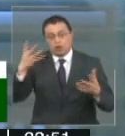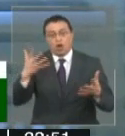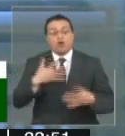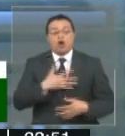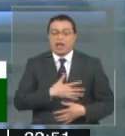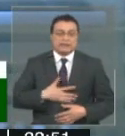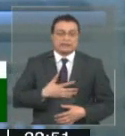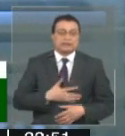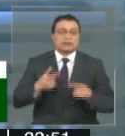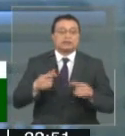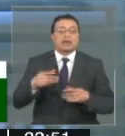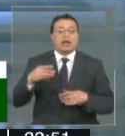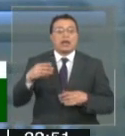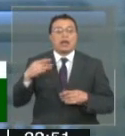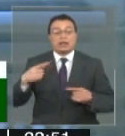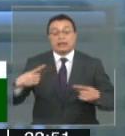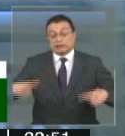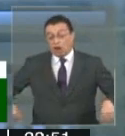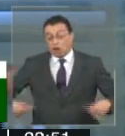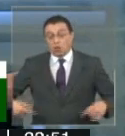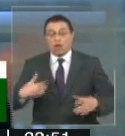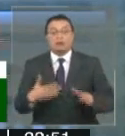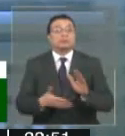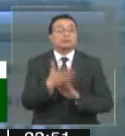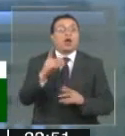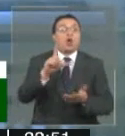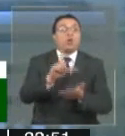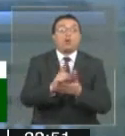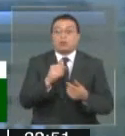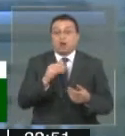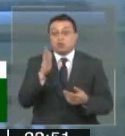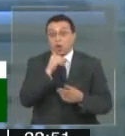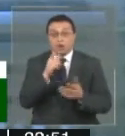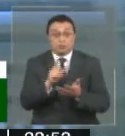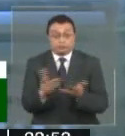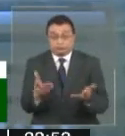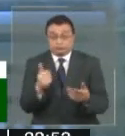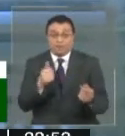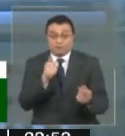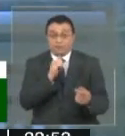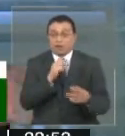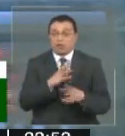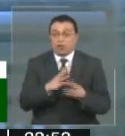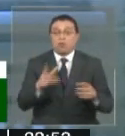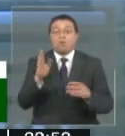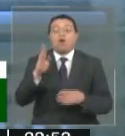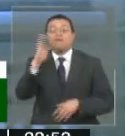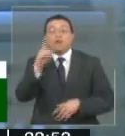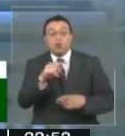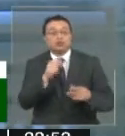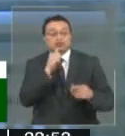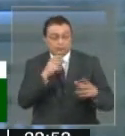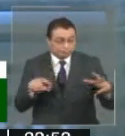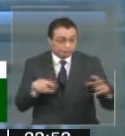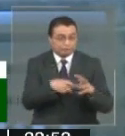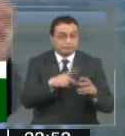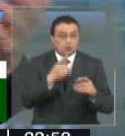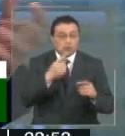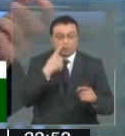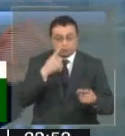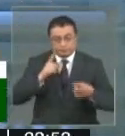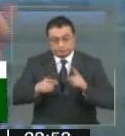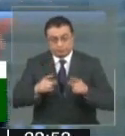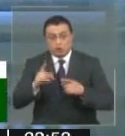sentiría, tengo a mis dos hijos en silla de ruedas, los quiero llevar a algún lado. No, claramente no están las condiciones, como decía. O sea, desde cómo se habilita un bus, desde un operador